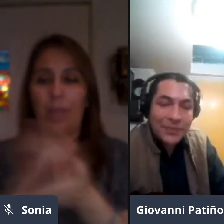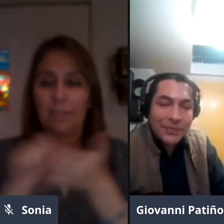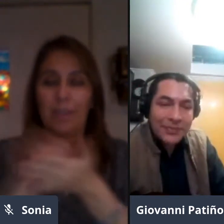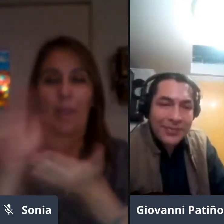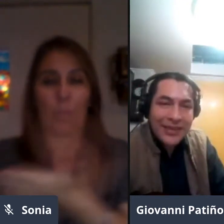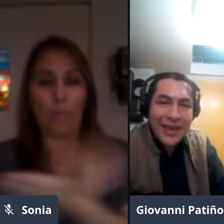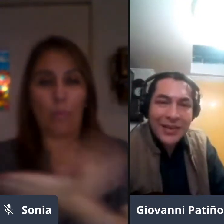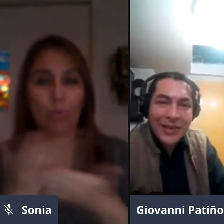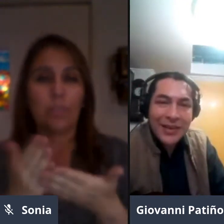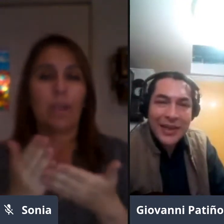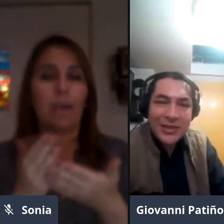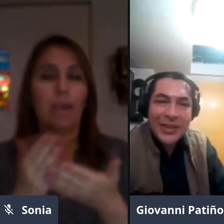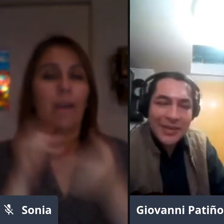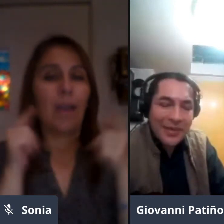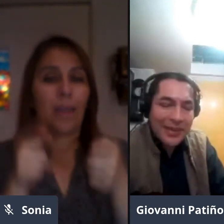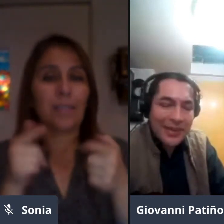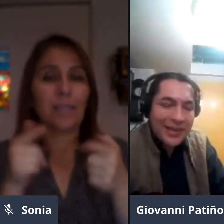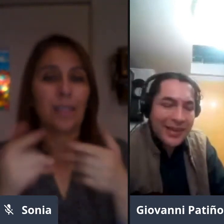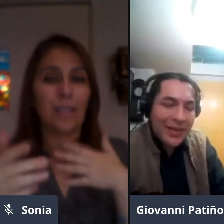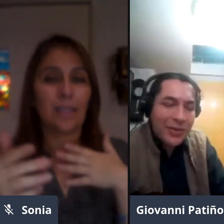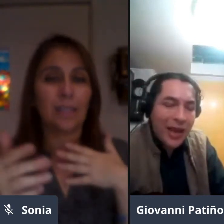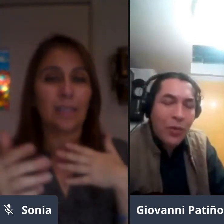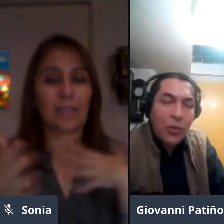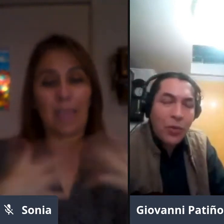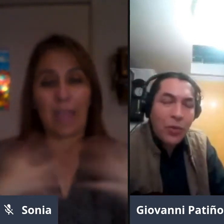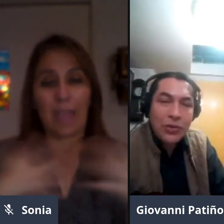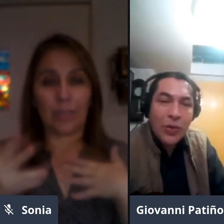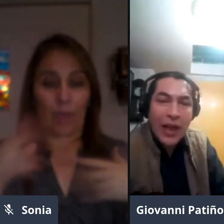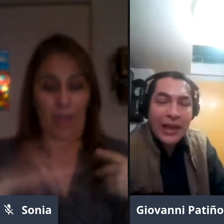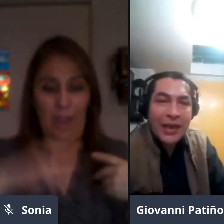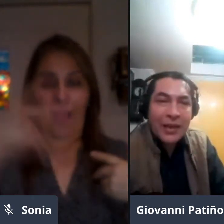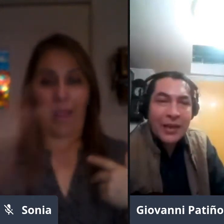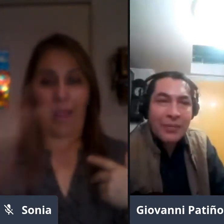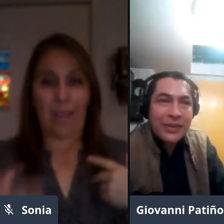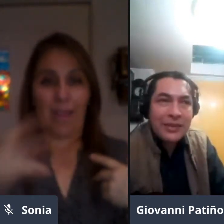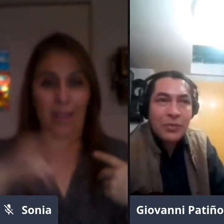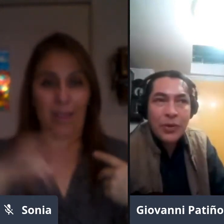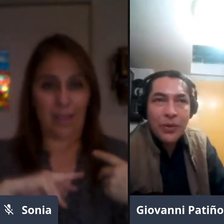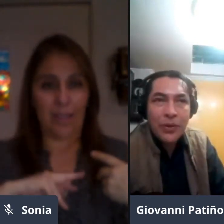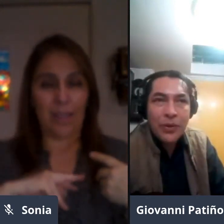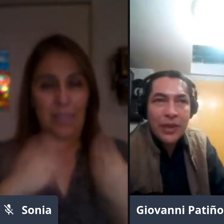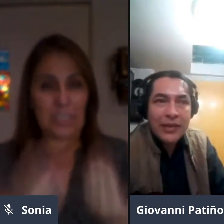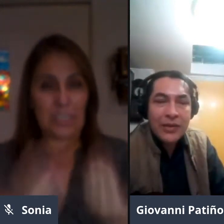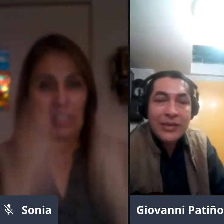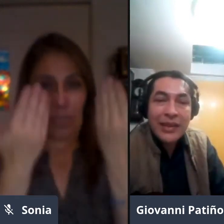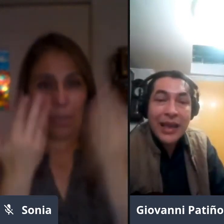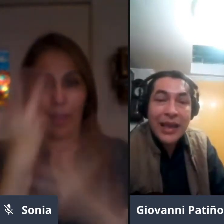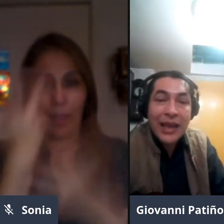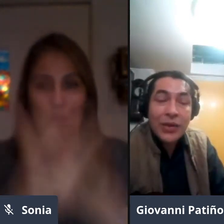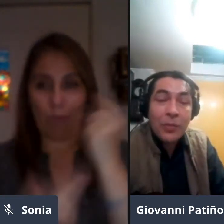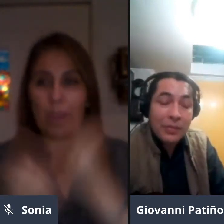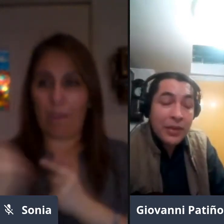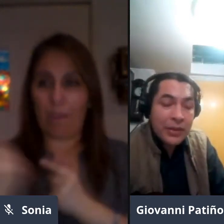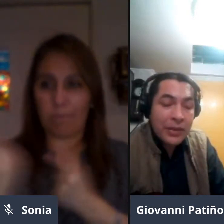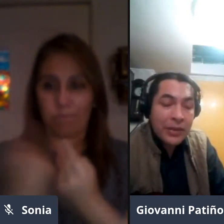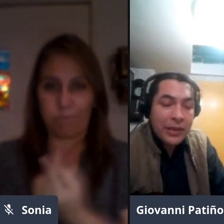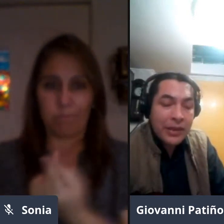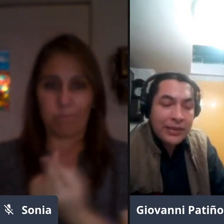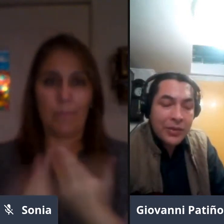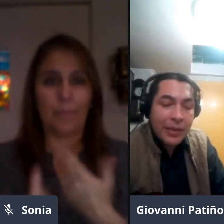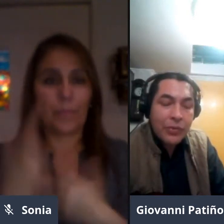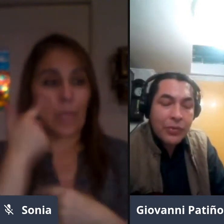de la liberación que también tenía don augusto o val pues es muy importante no ese teatro del oprimido